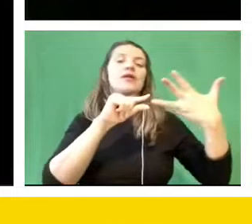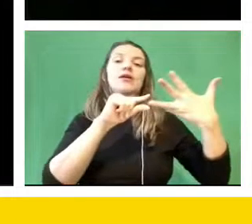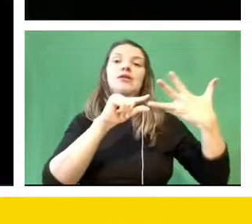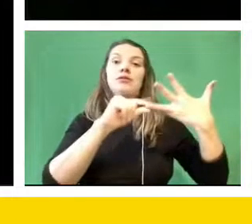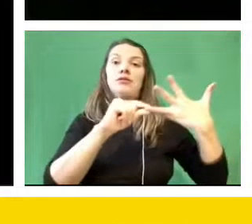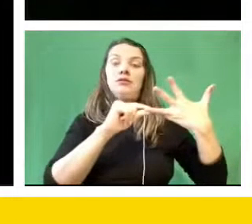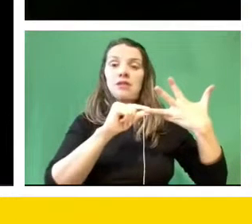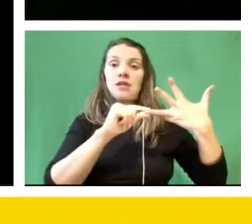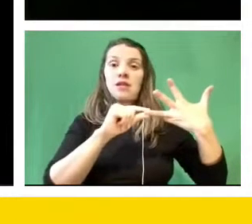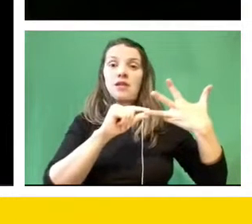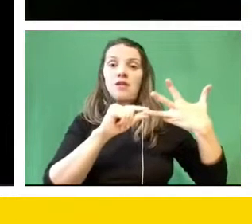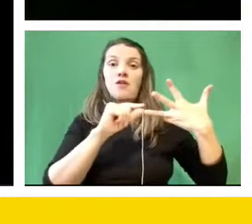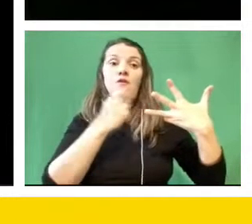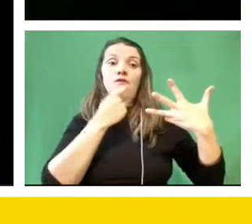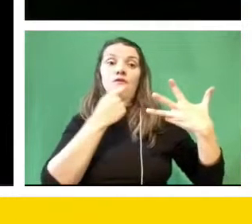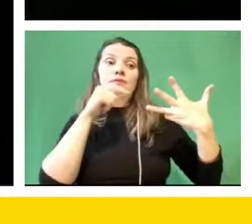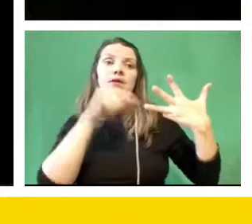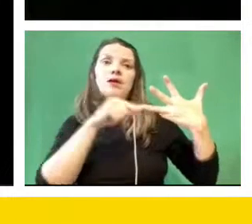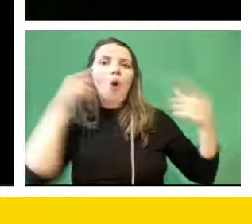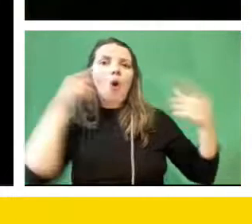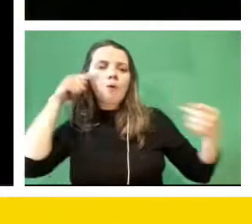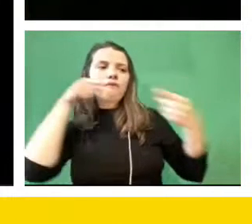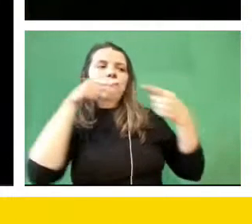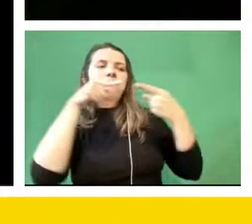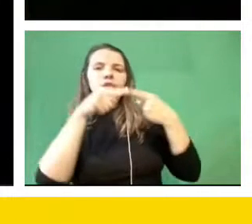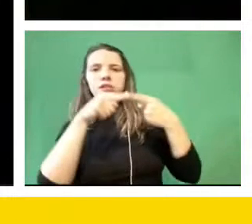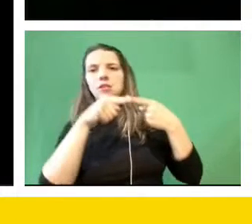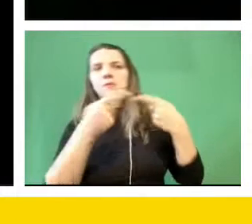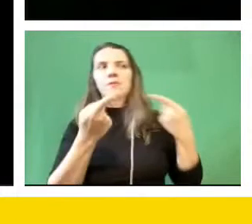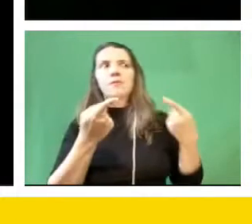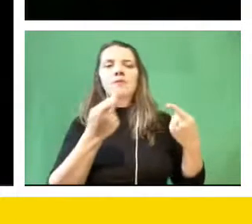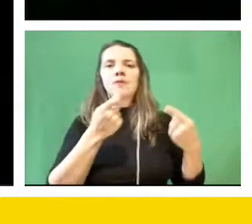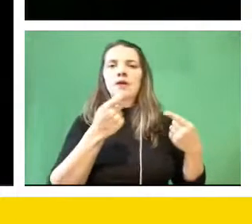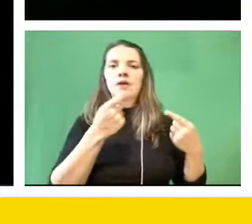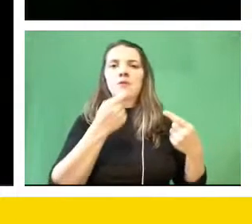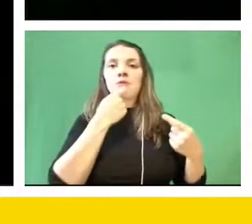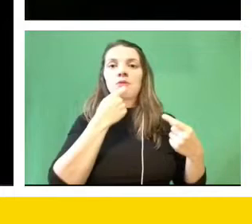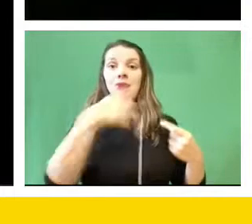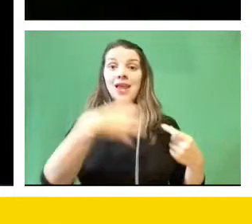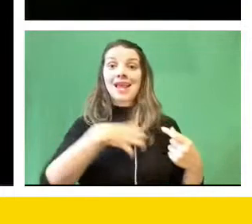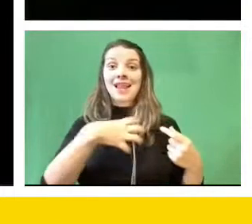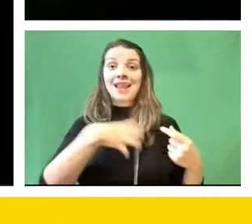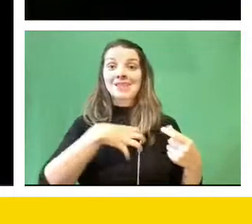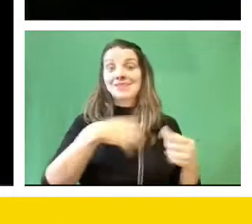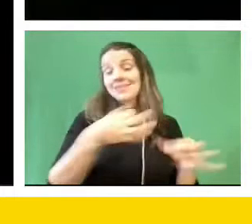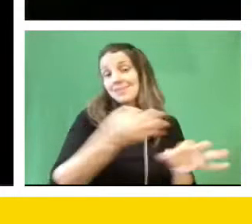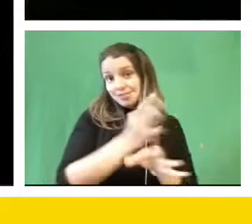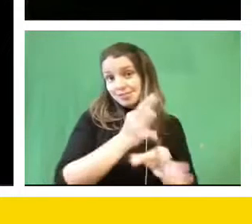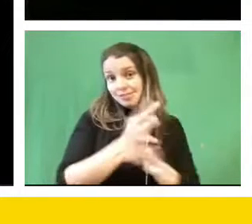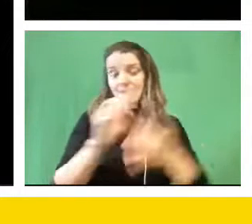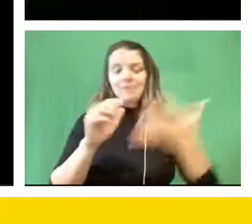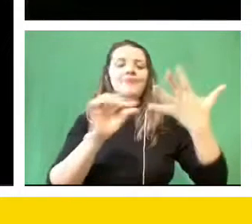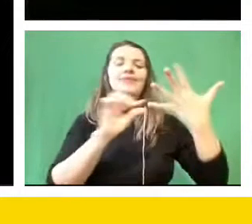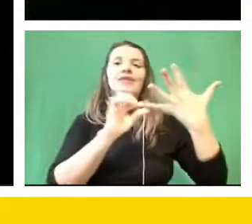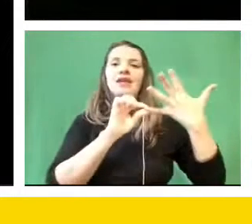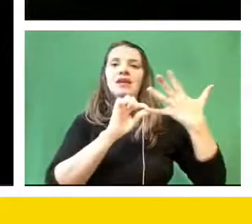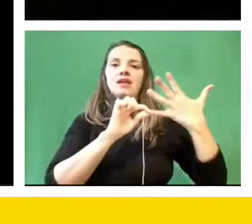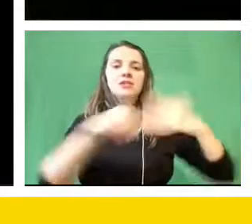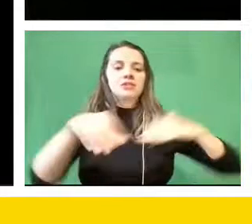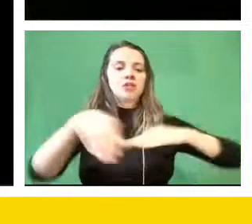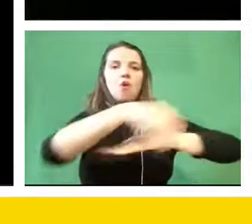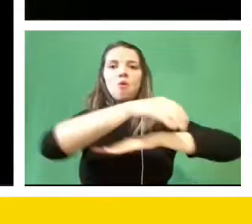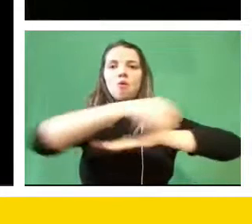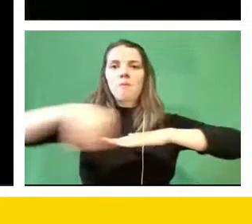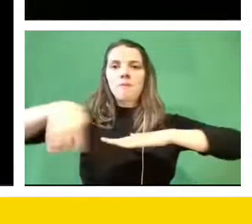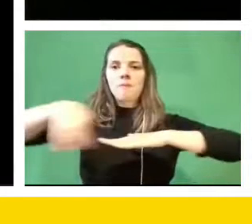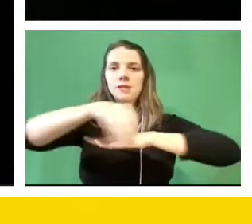misionalidad del edificio, como podrían ser las aulas de clase. Y los conectivos, que son las circulaciones. Una vez se hicieron